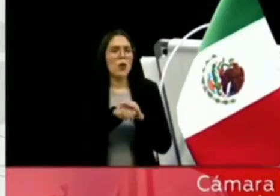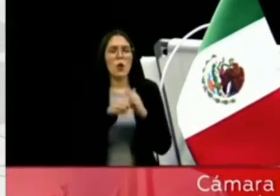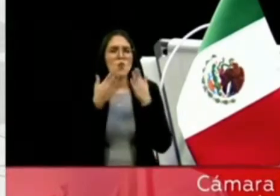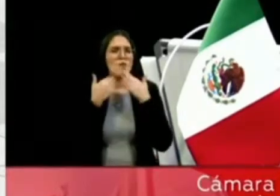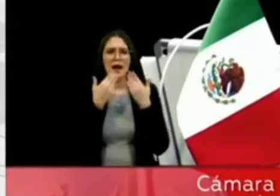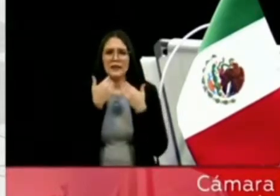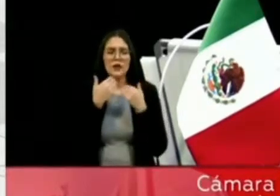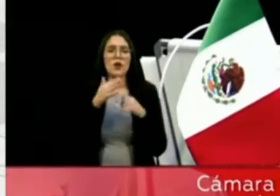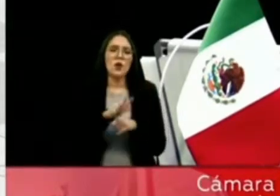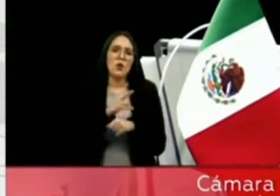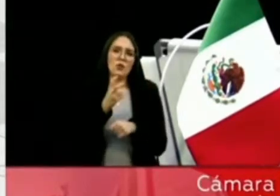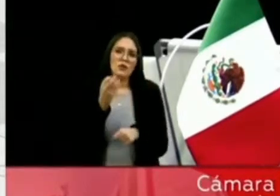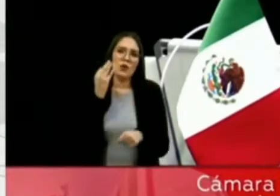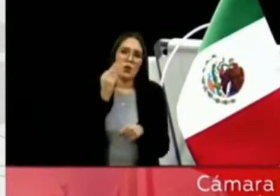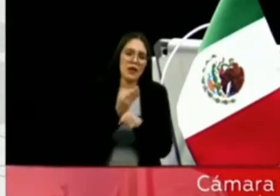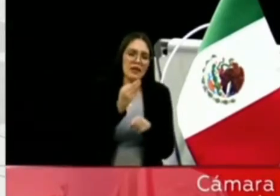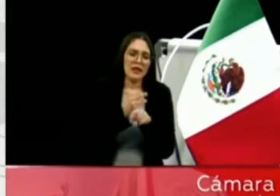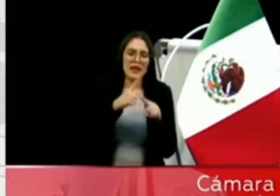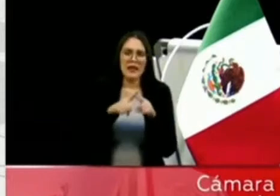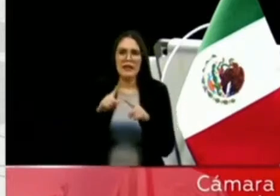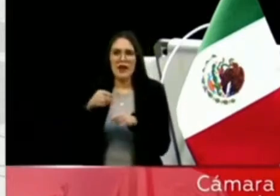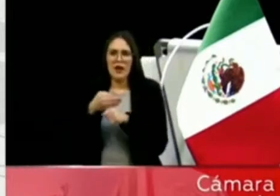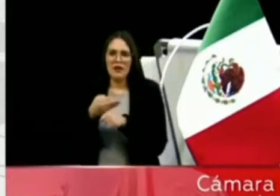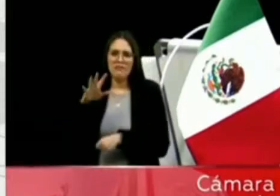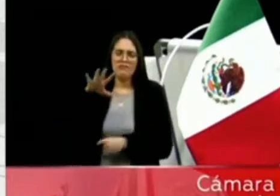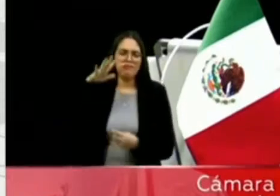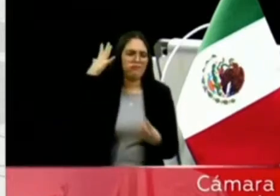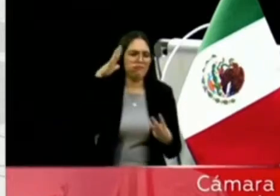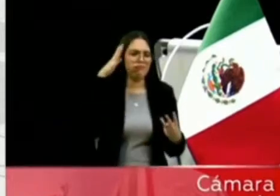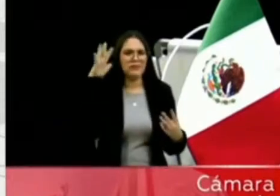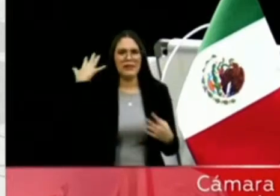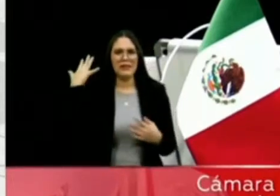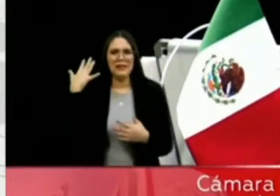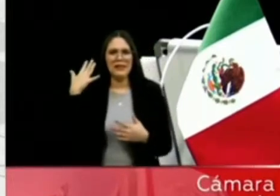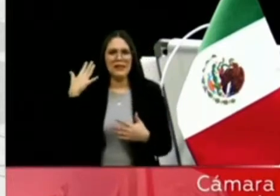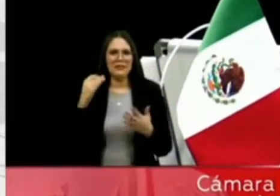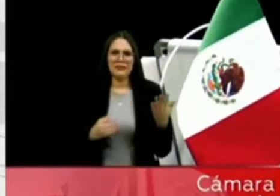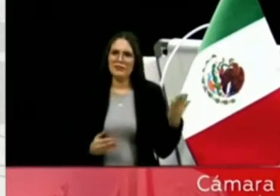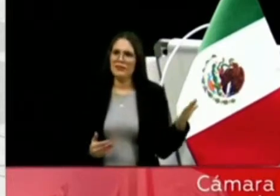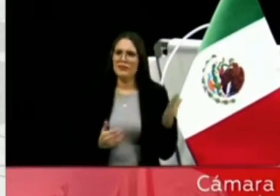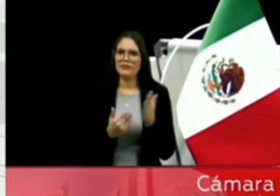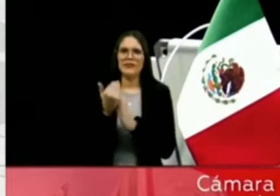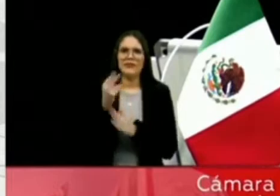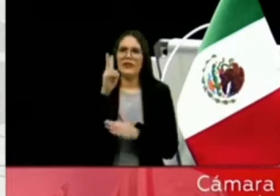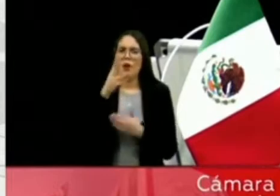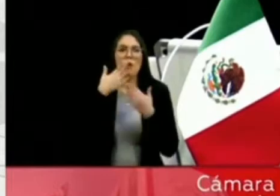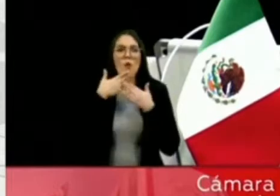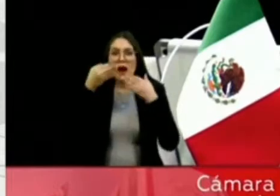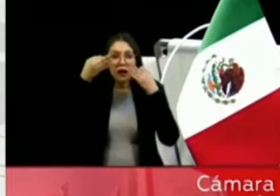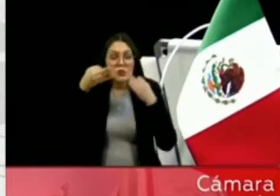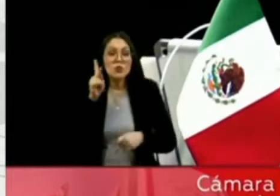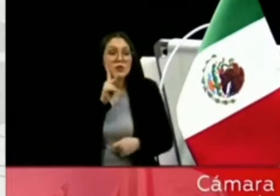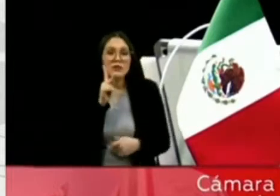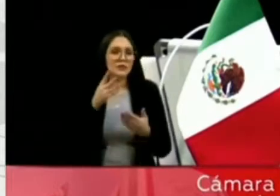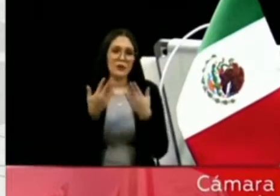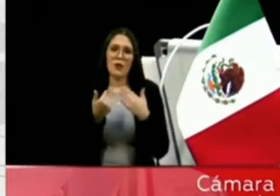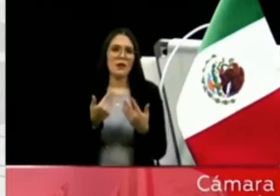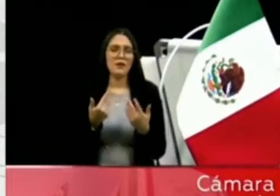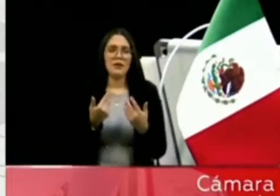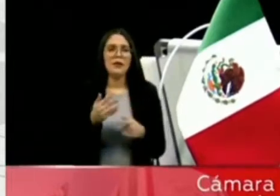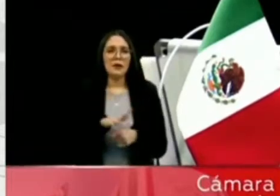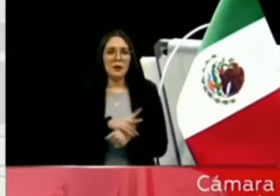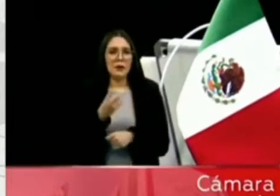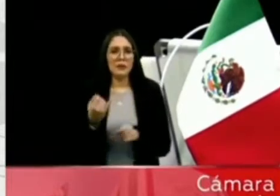lo tanto, las aseveraciones que se están haciendo en esta asamblea son, por decirlo suave, inexactas, y de cualquier manera,